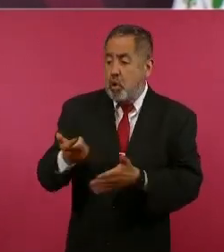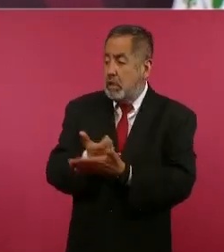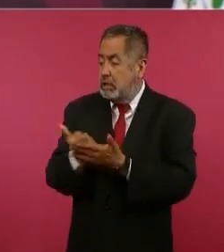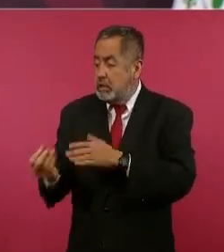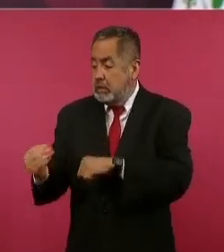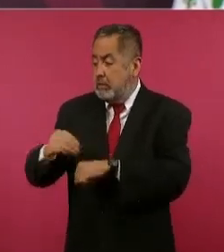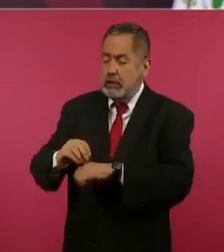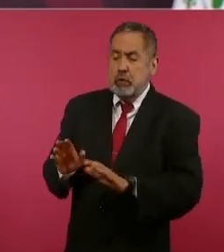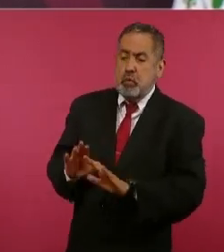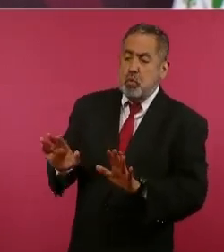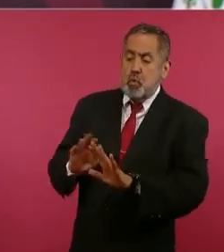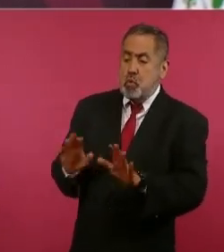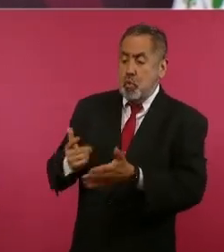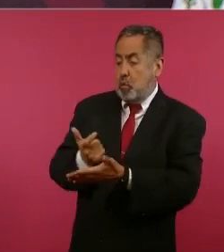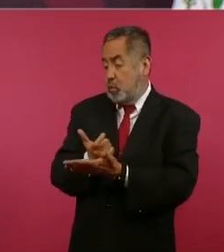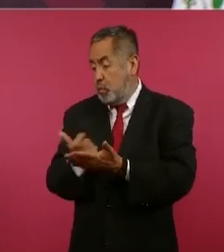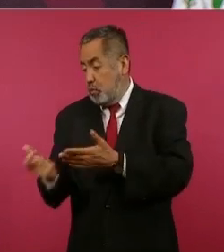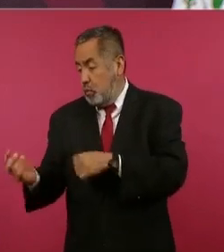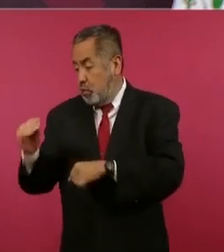salario,